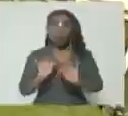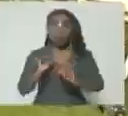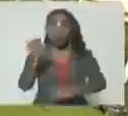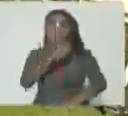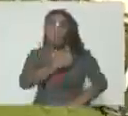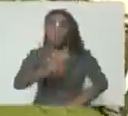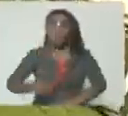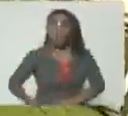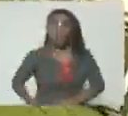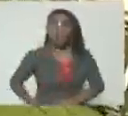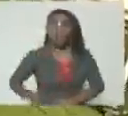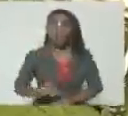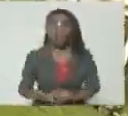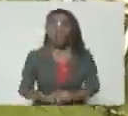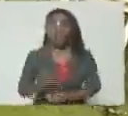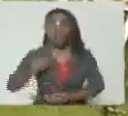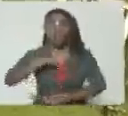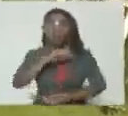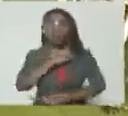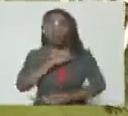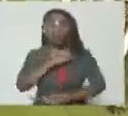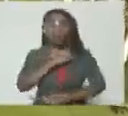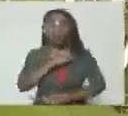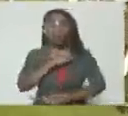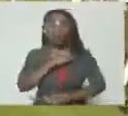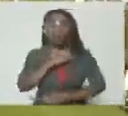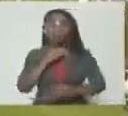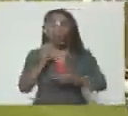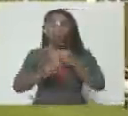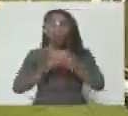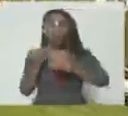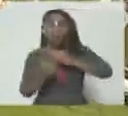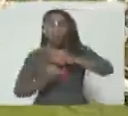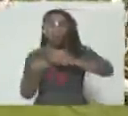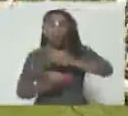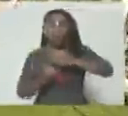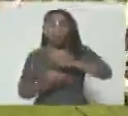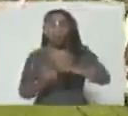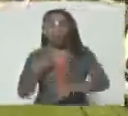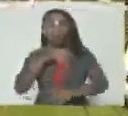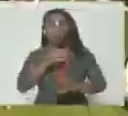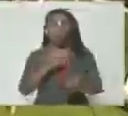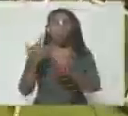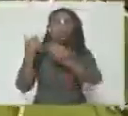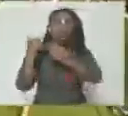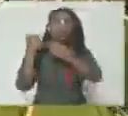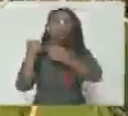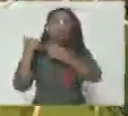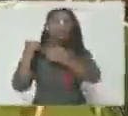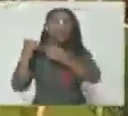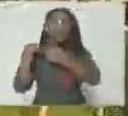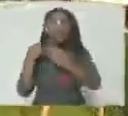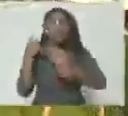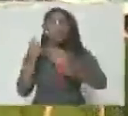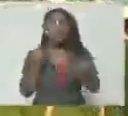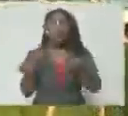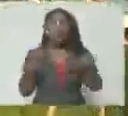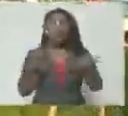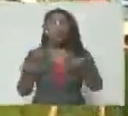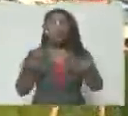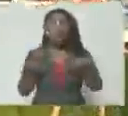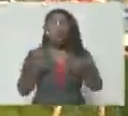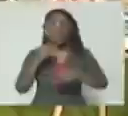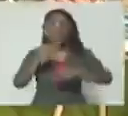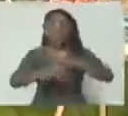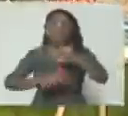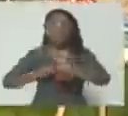presidente, nosotros como instituto nos encargamos de regularizar y de